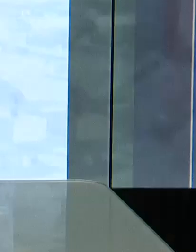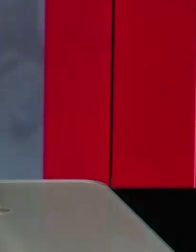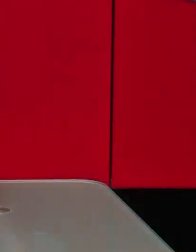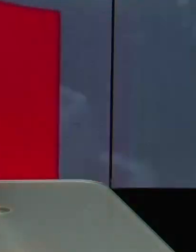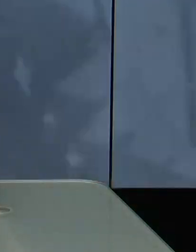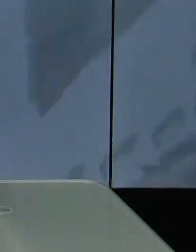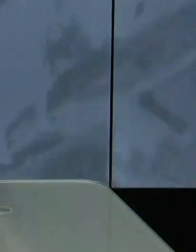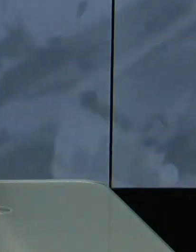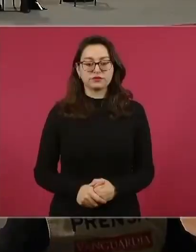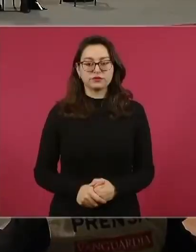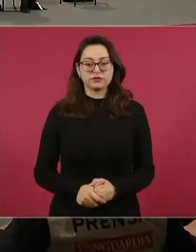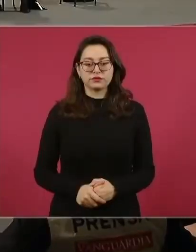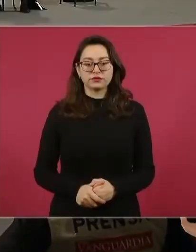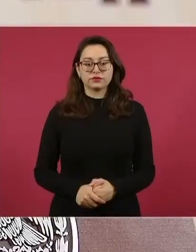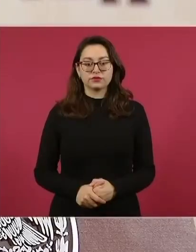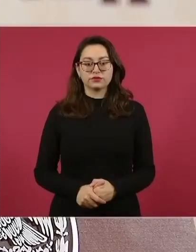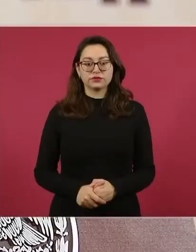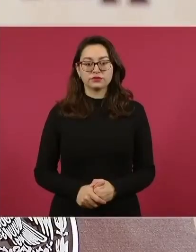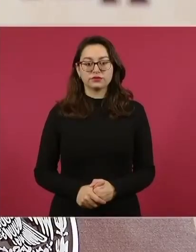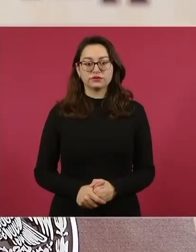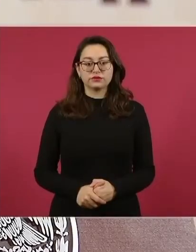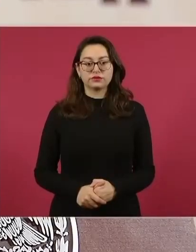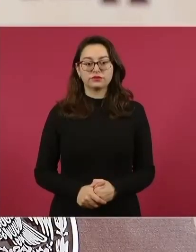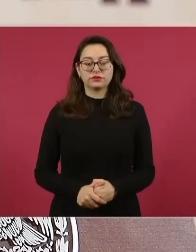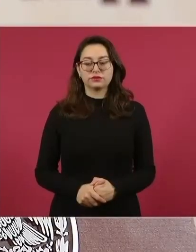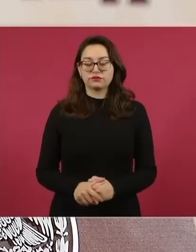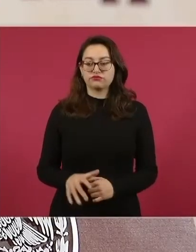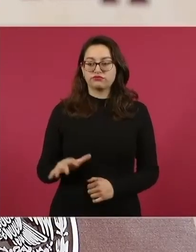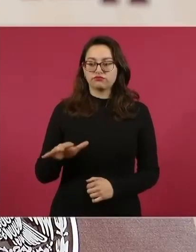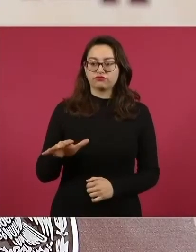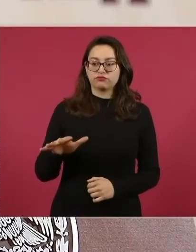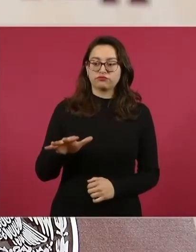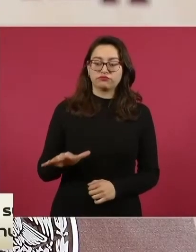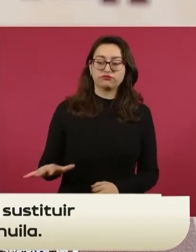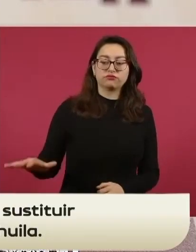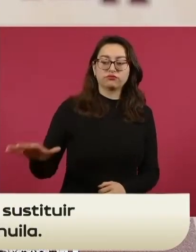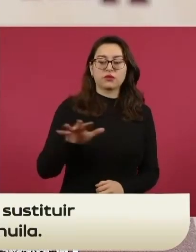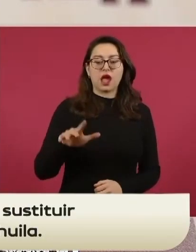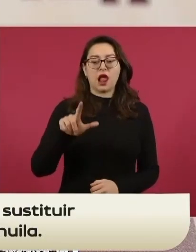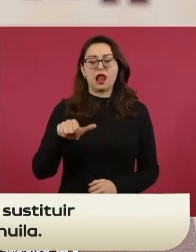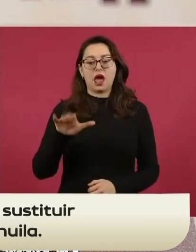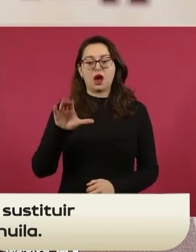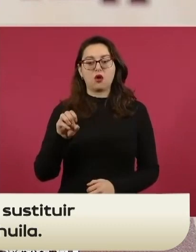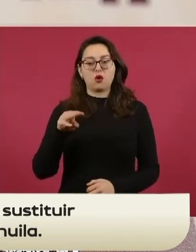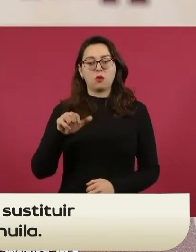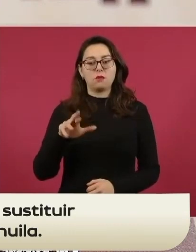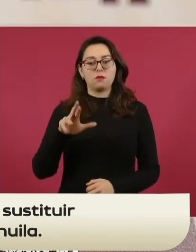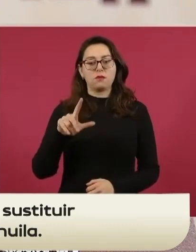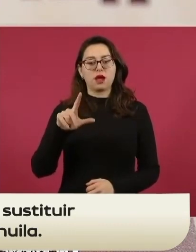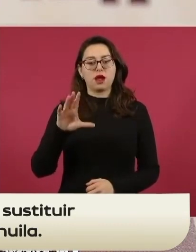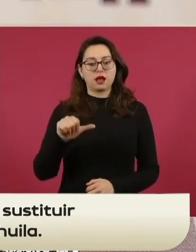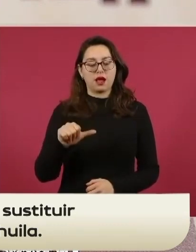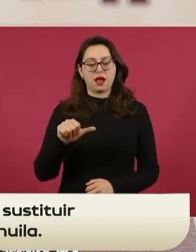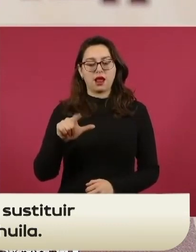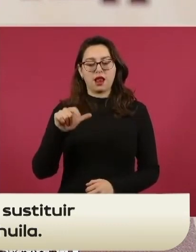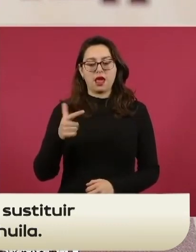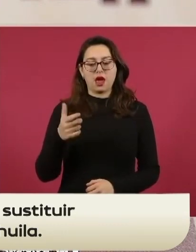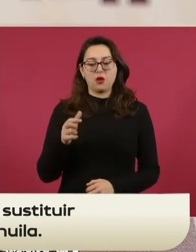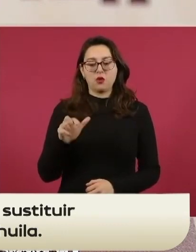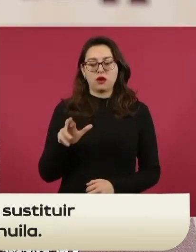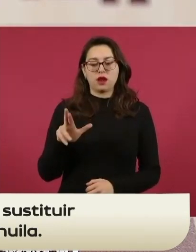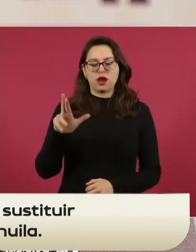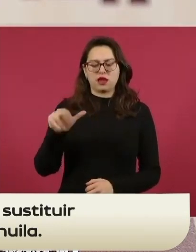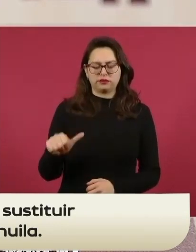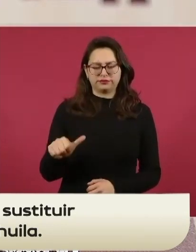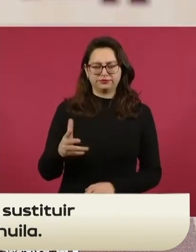Durango. En la comarca lagunera, desde hace cerca de 70 años, se detectaron los primeros